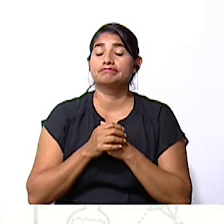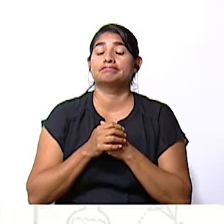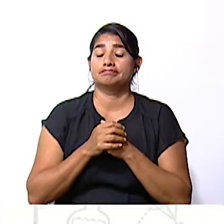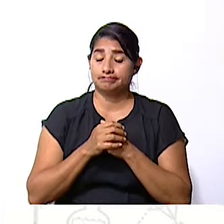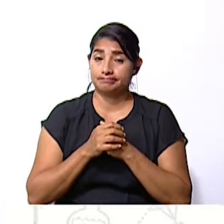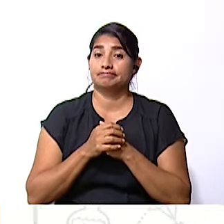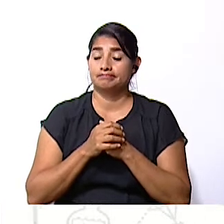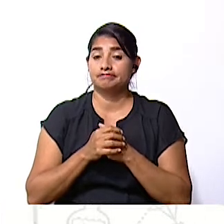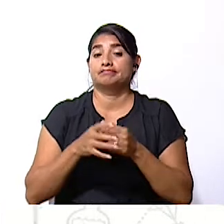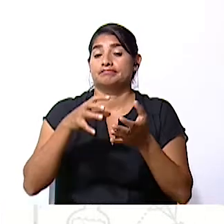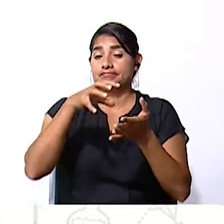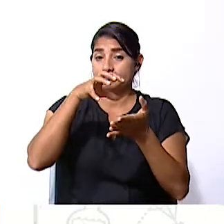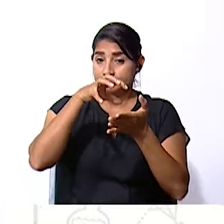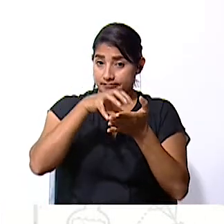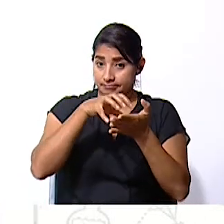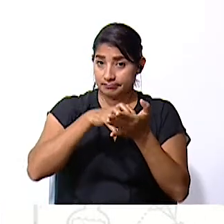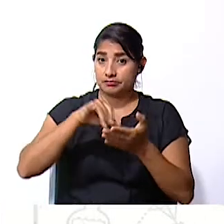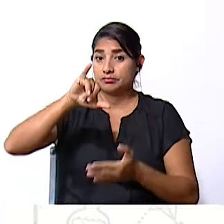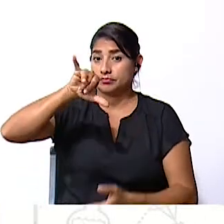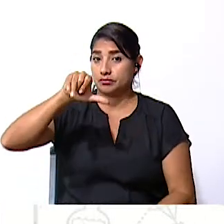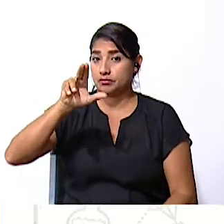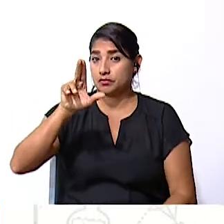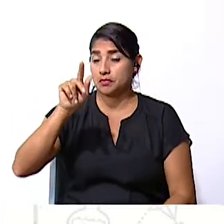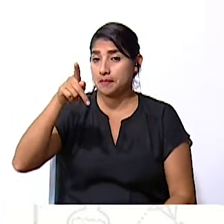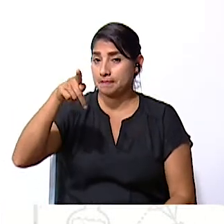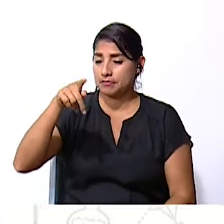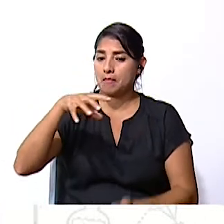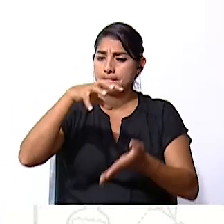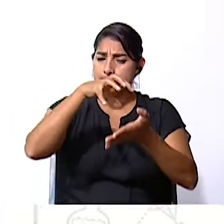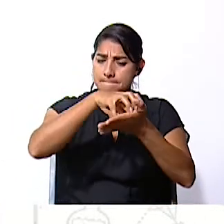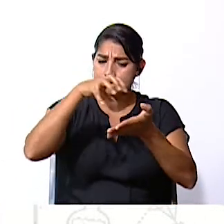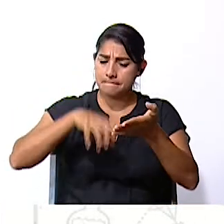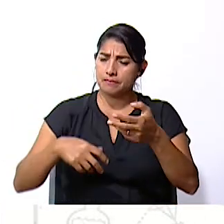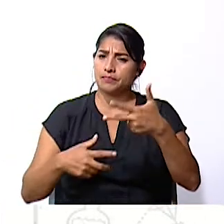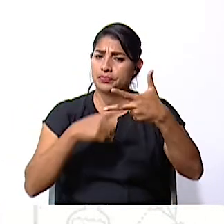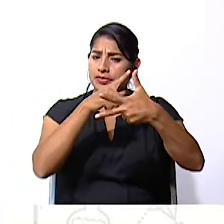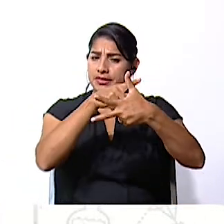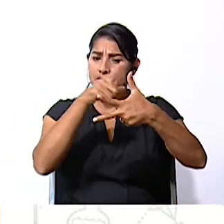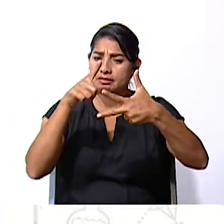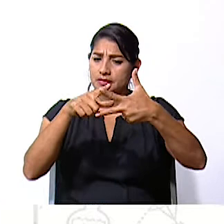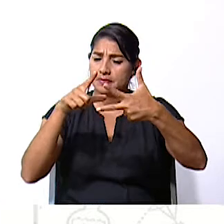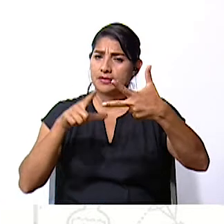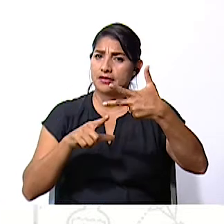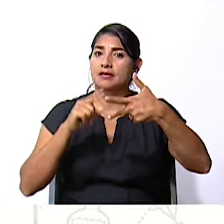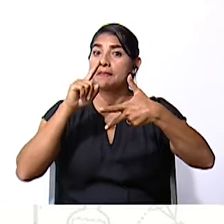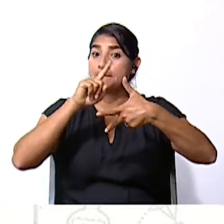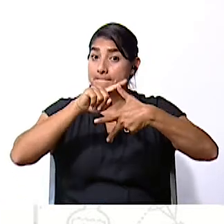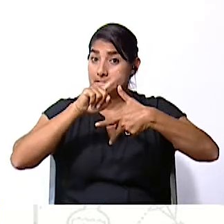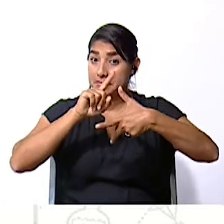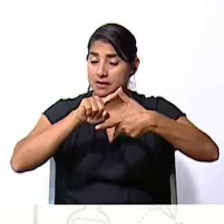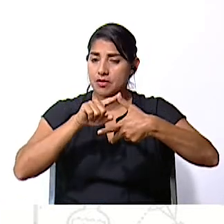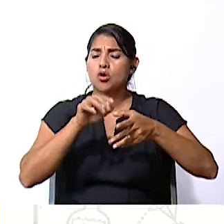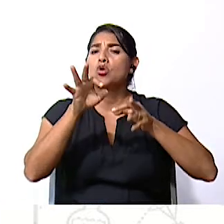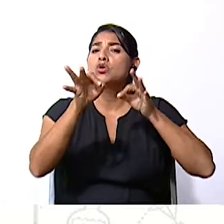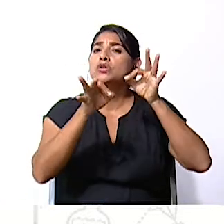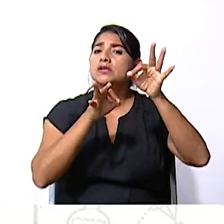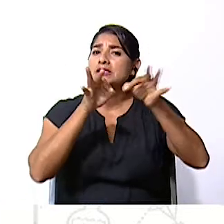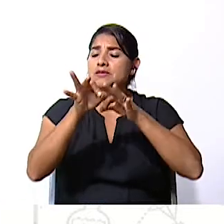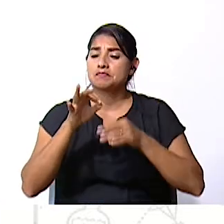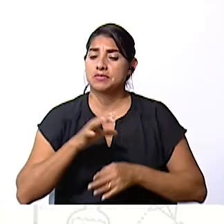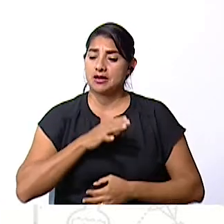Resulta que el texto de Juan Pablo tenía 3 partes. En la primera parte, el niño resaltaba